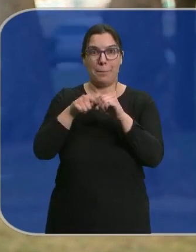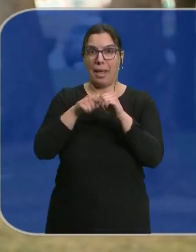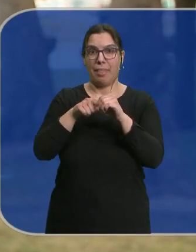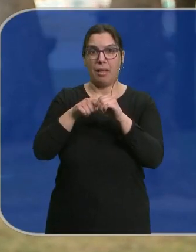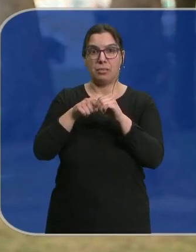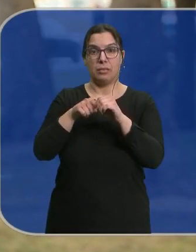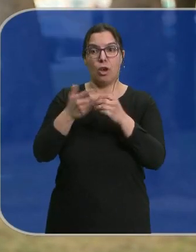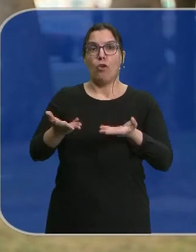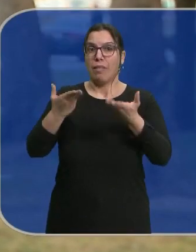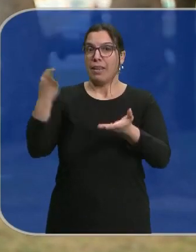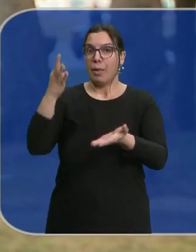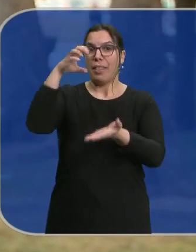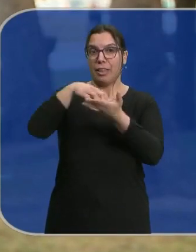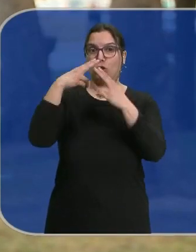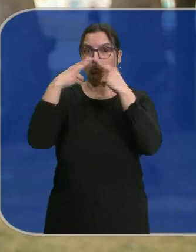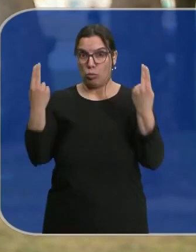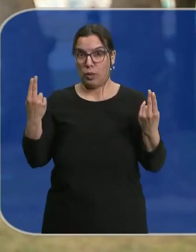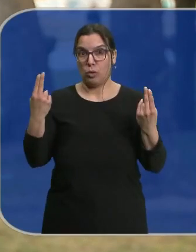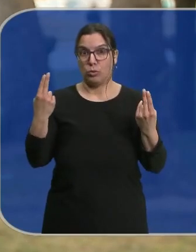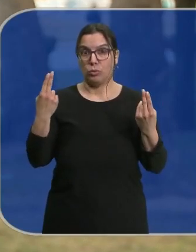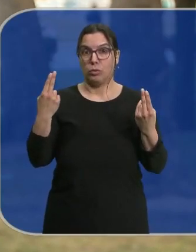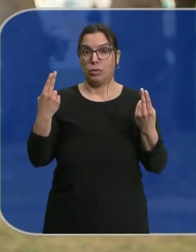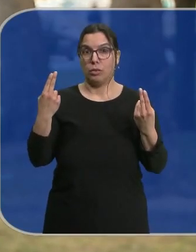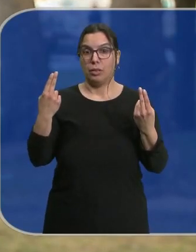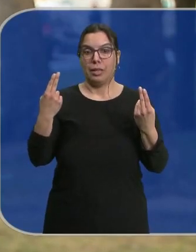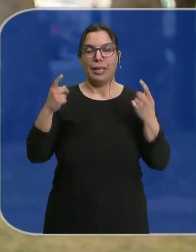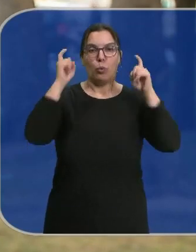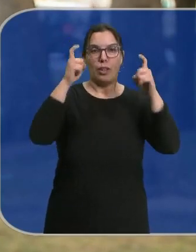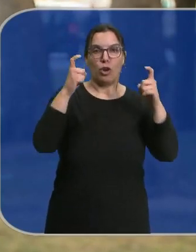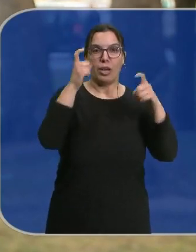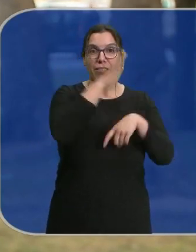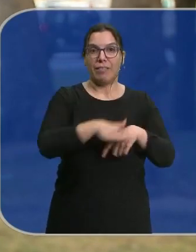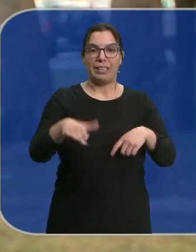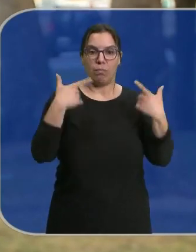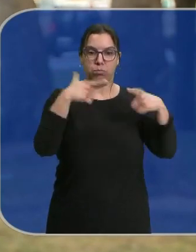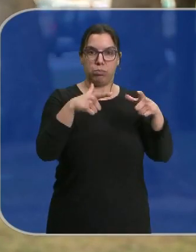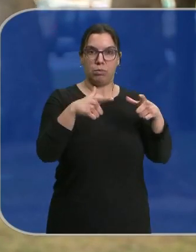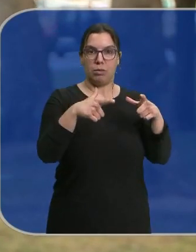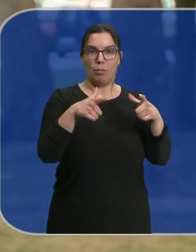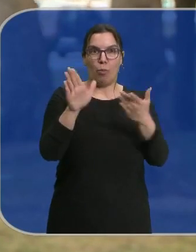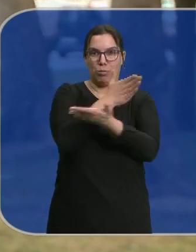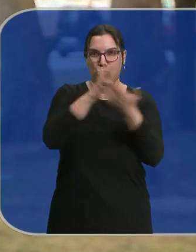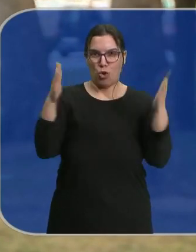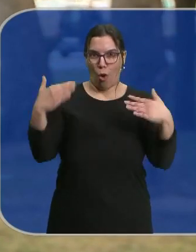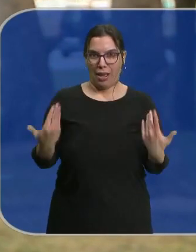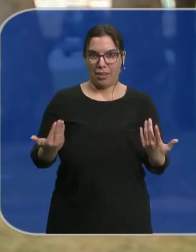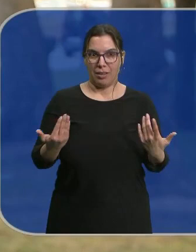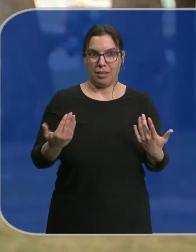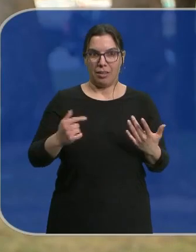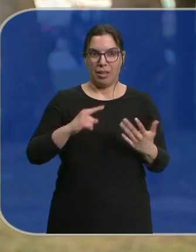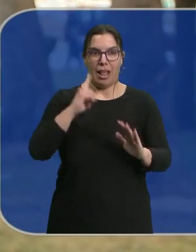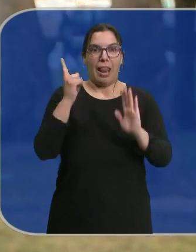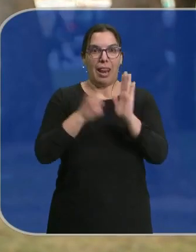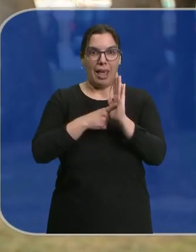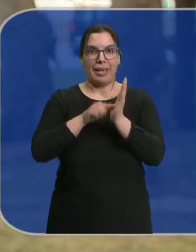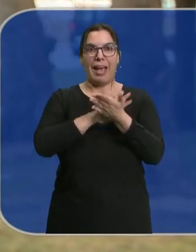en los centros públicos y gestione la educación infantil como un bloque, porque realmente no está partido en dos. La ley habla